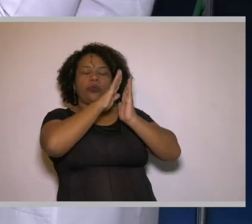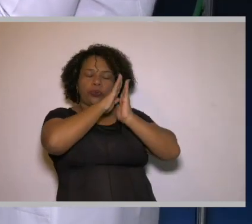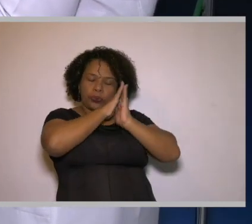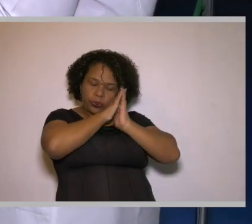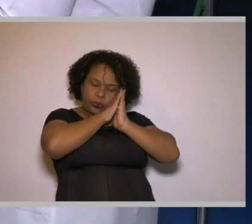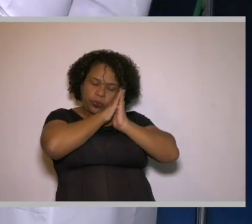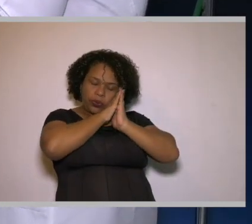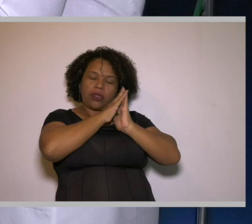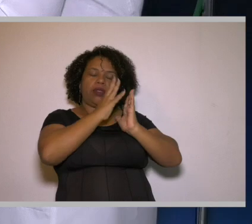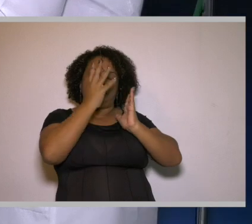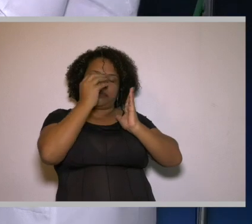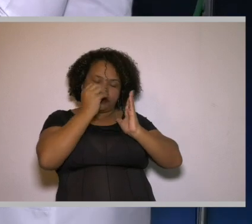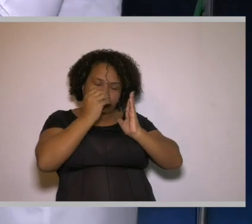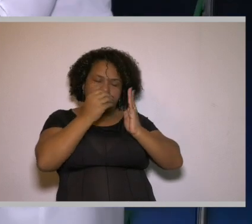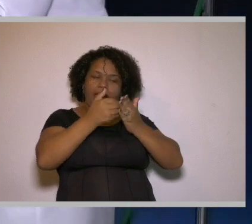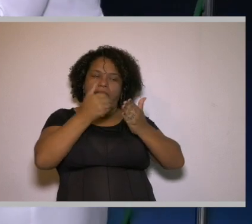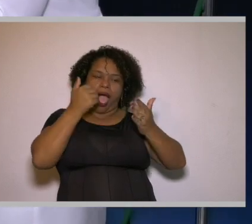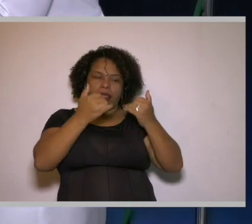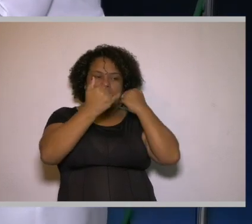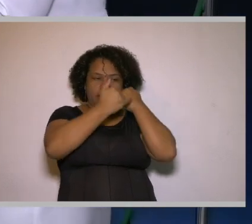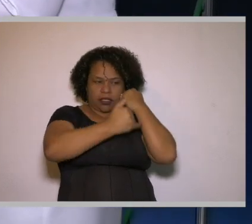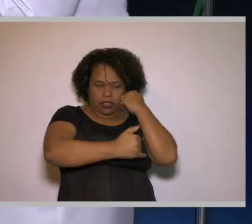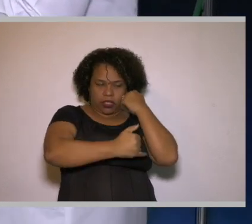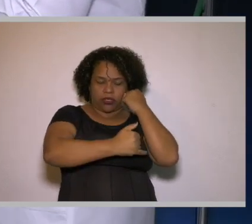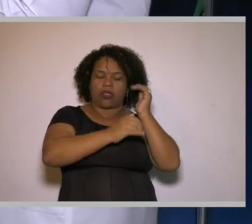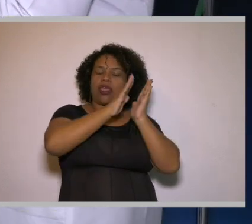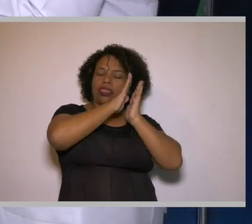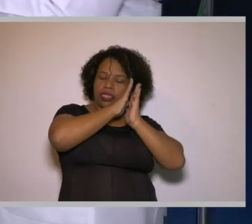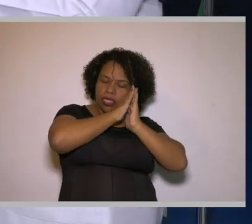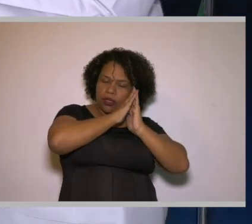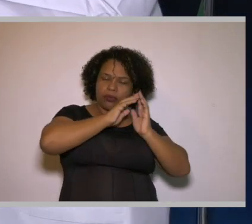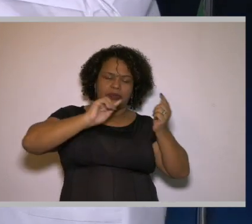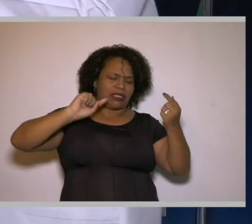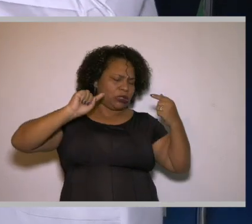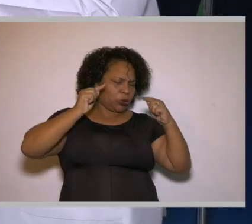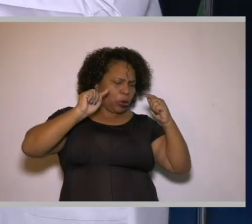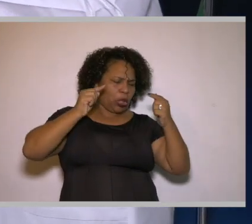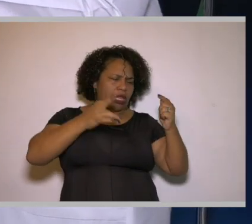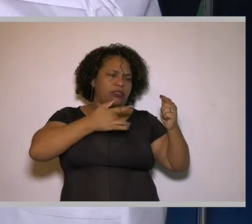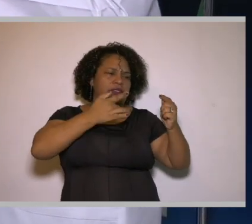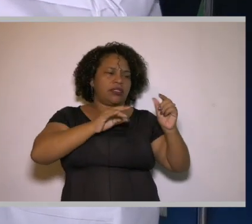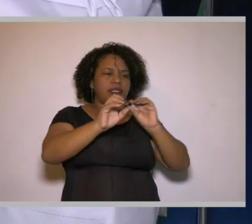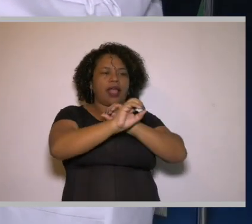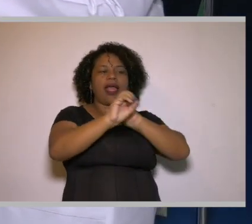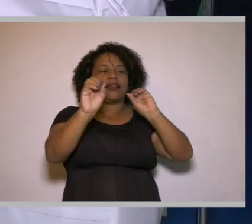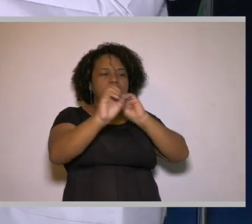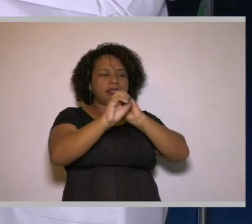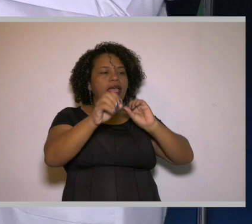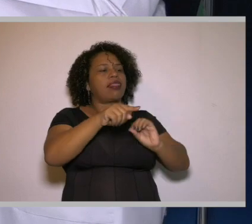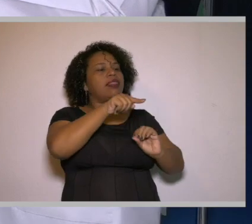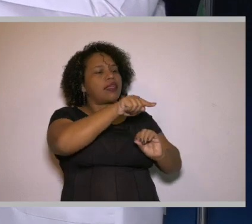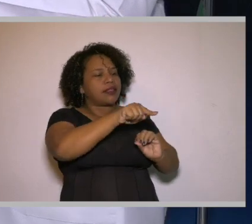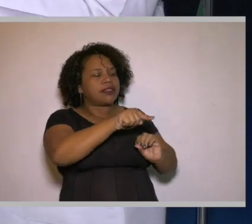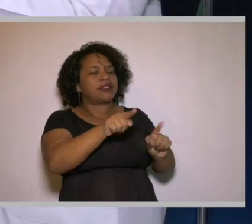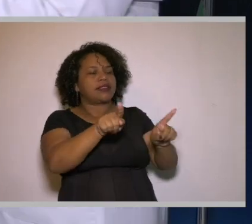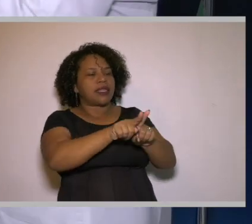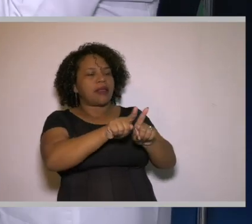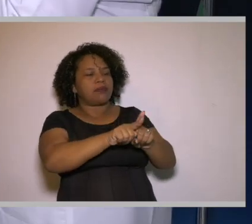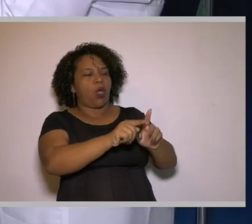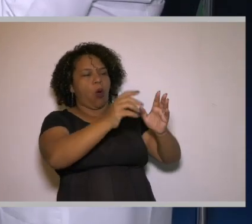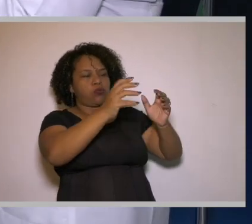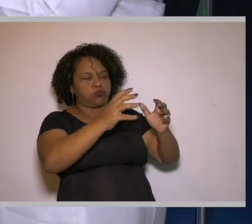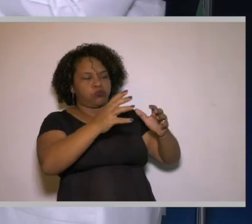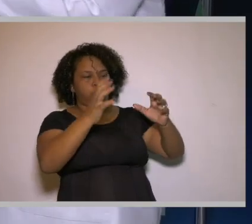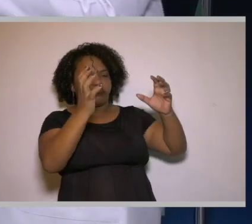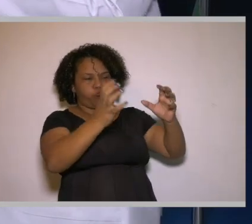del paciente, ¿verdad? Y tenemos también estos vaporizadores, que son los que van a llegar hasta el pulmón para